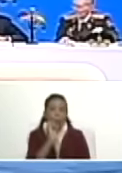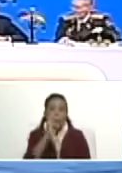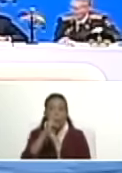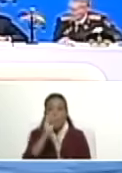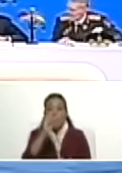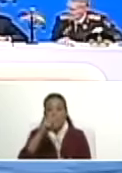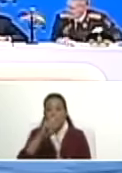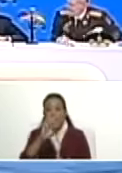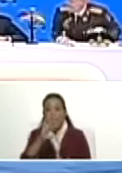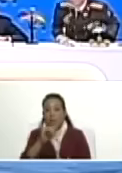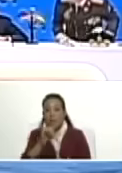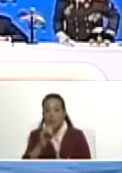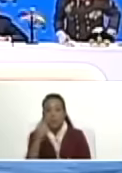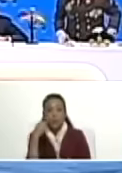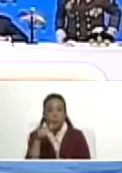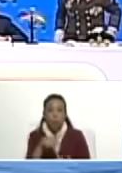Torrealba,